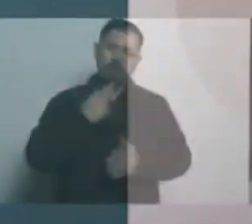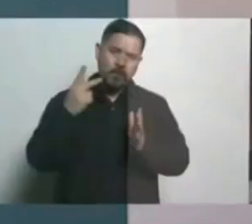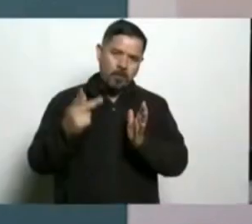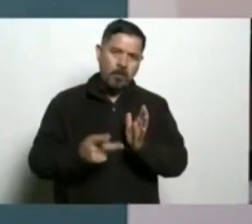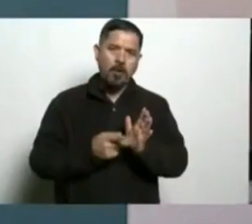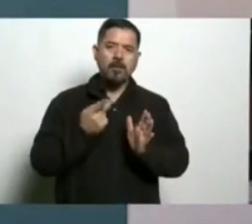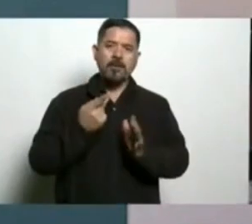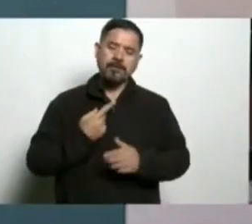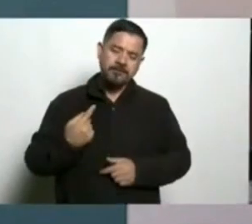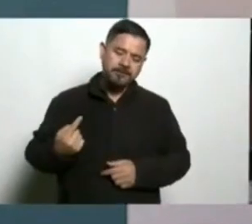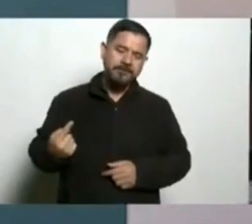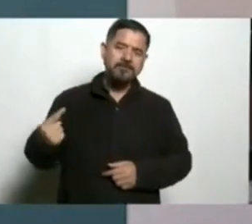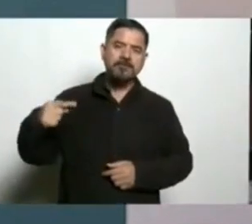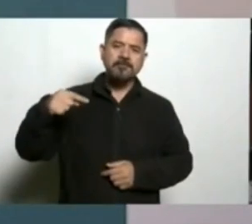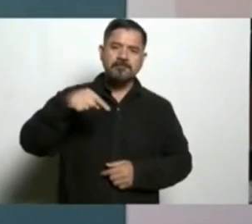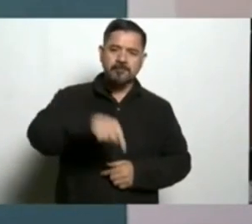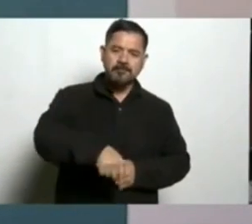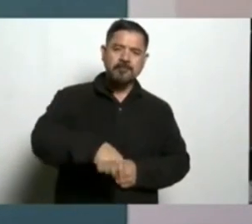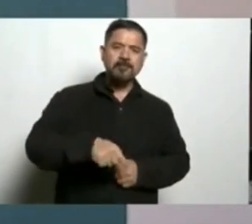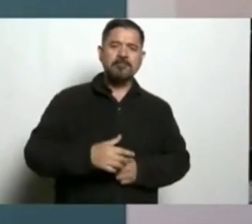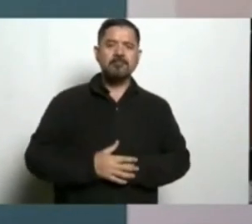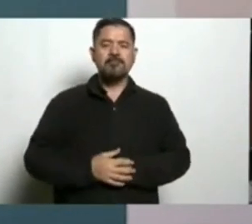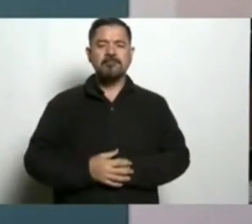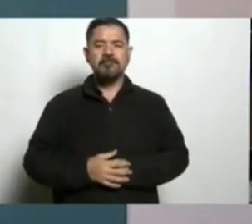nuevo en